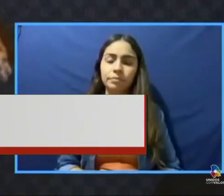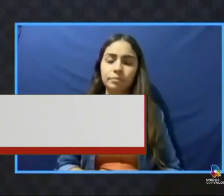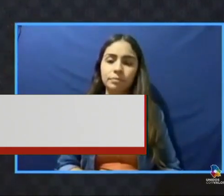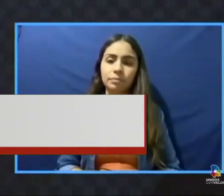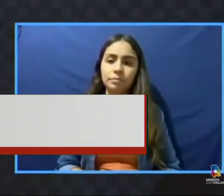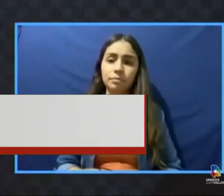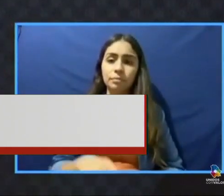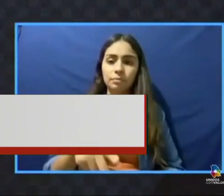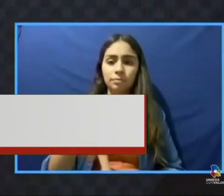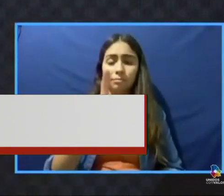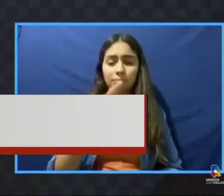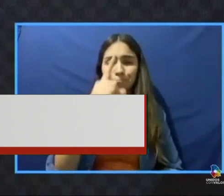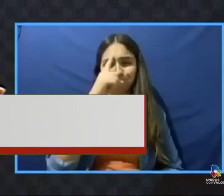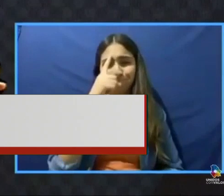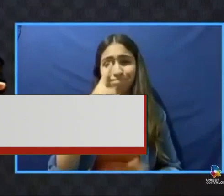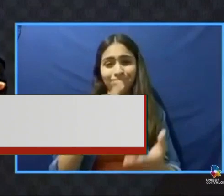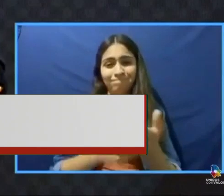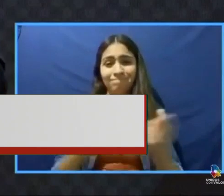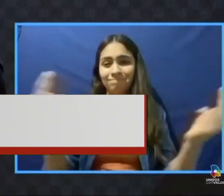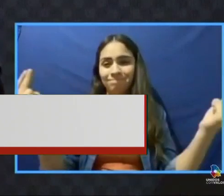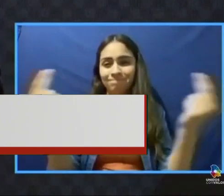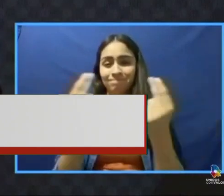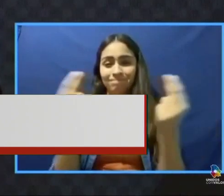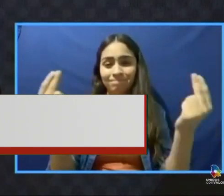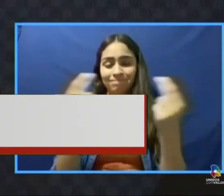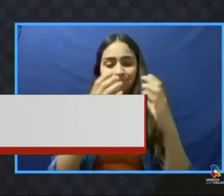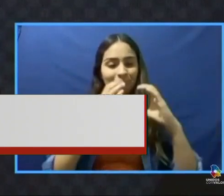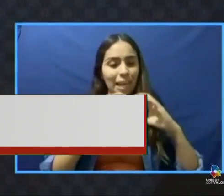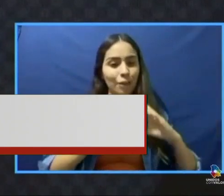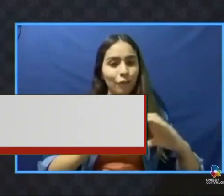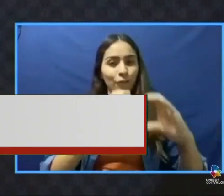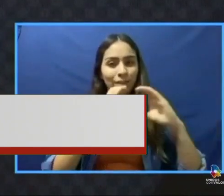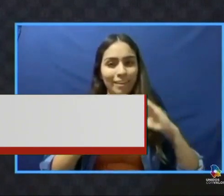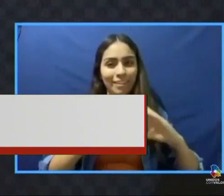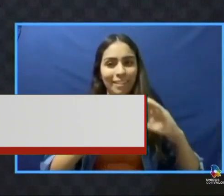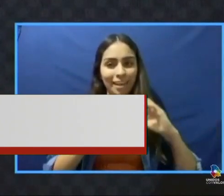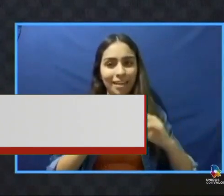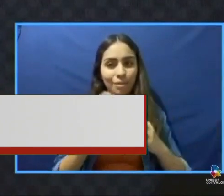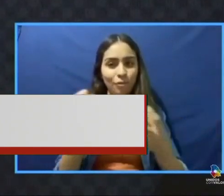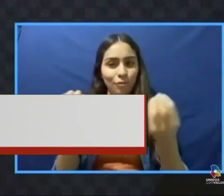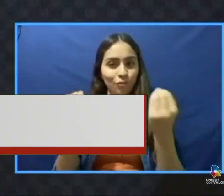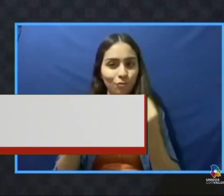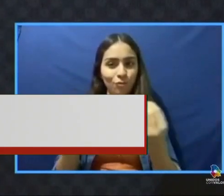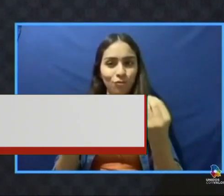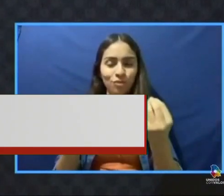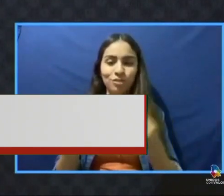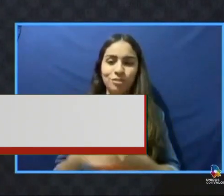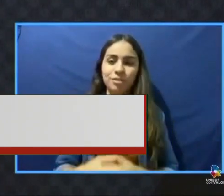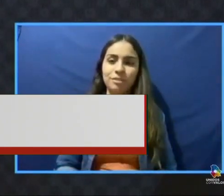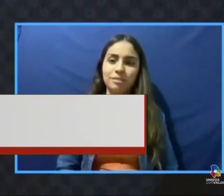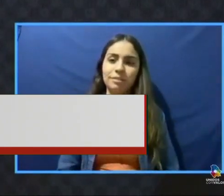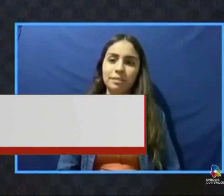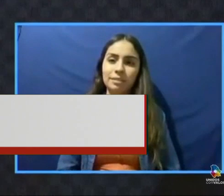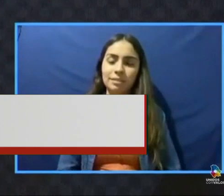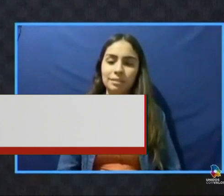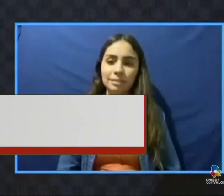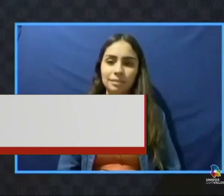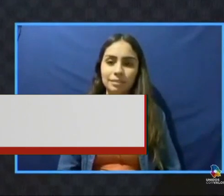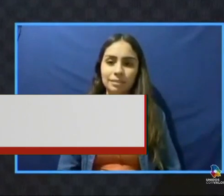creo, en algunos de los pronunciamientos que se puedan hacer por allá, toda vez que es un